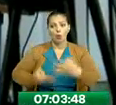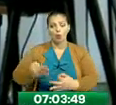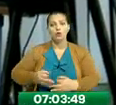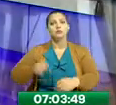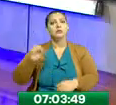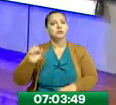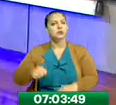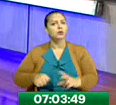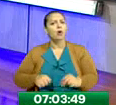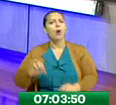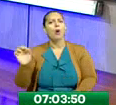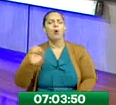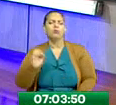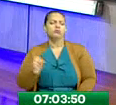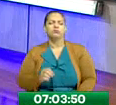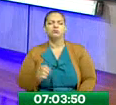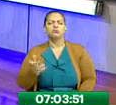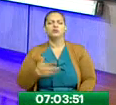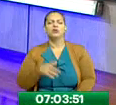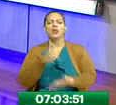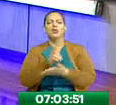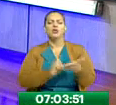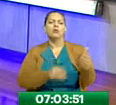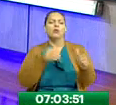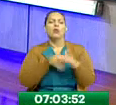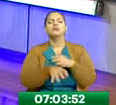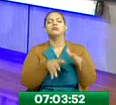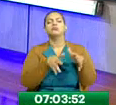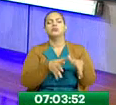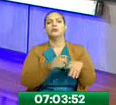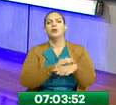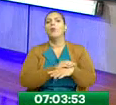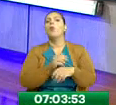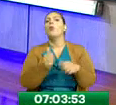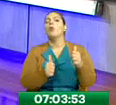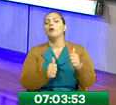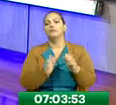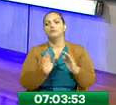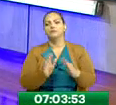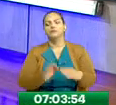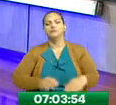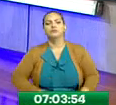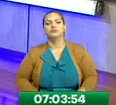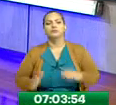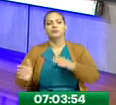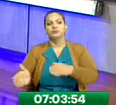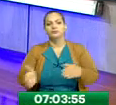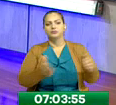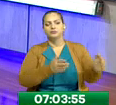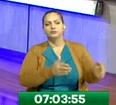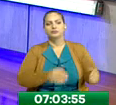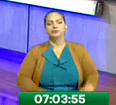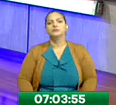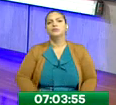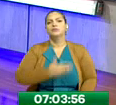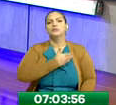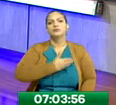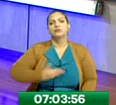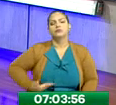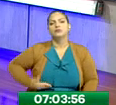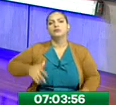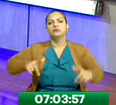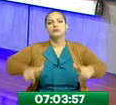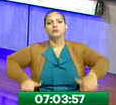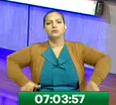Basante. Y en otro tema, el presidente de la República, Lenín Moreno, fortaleció los lazos comerciales y de